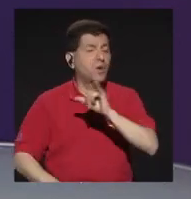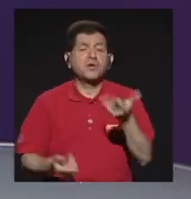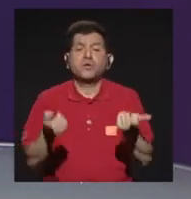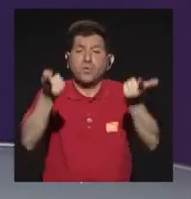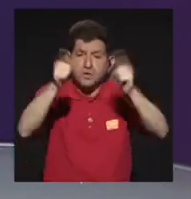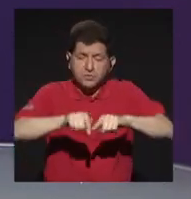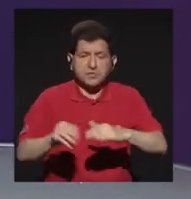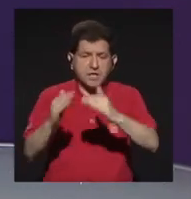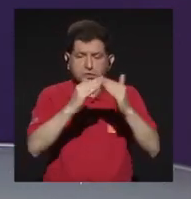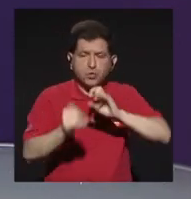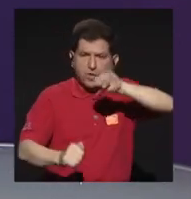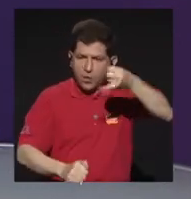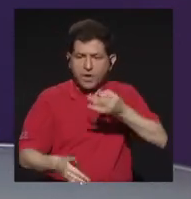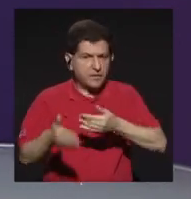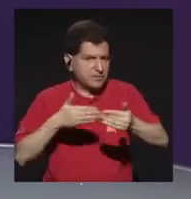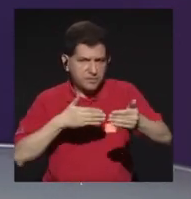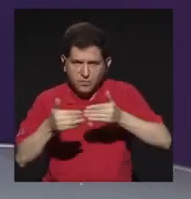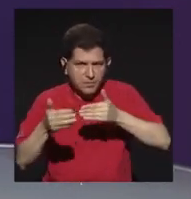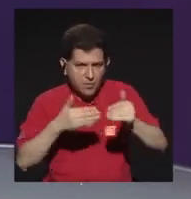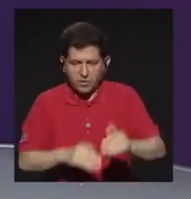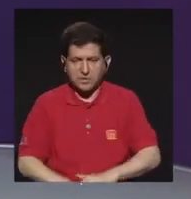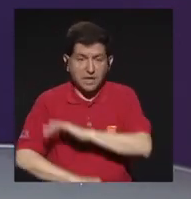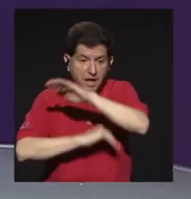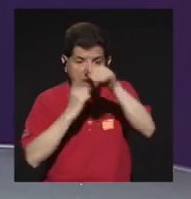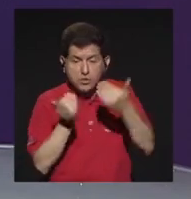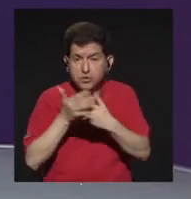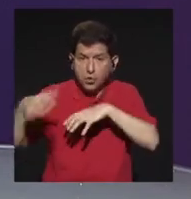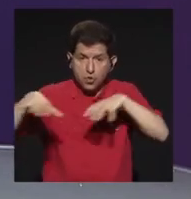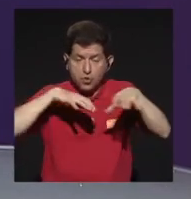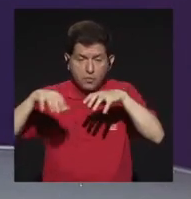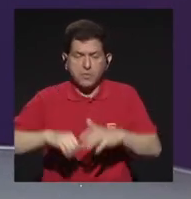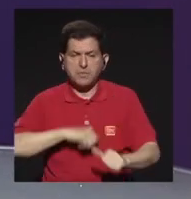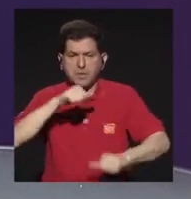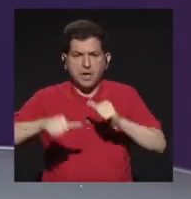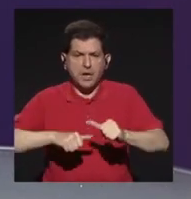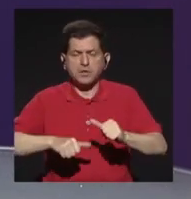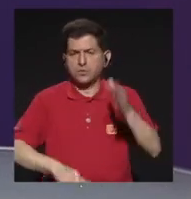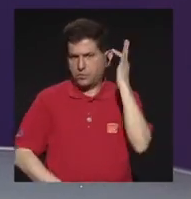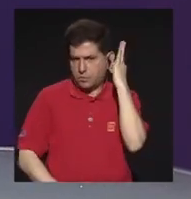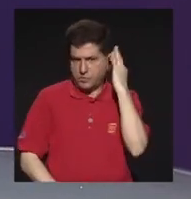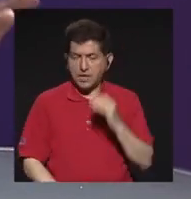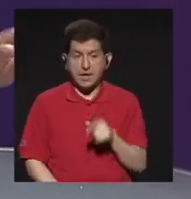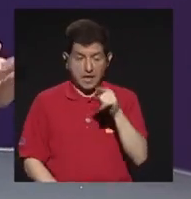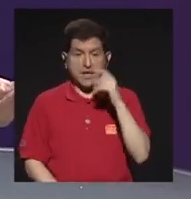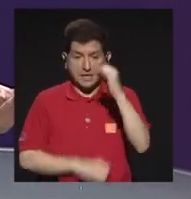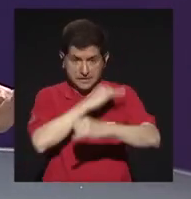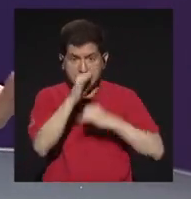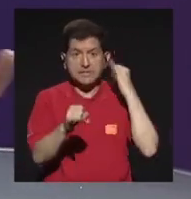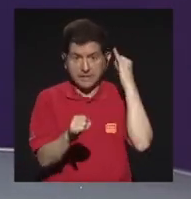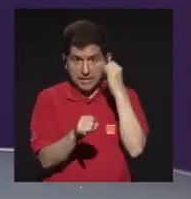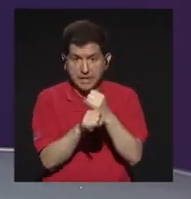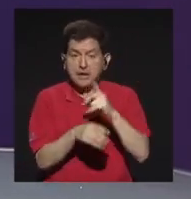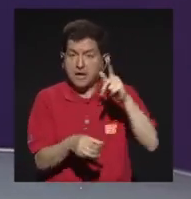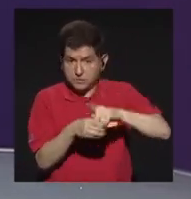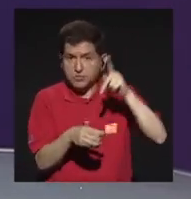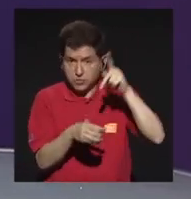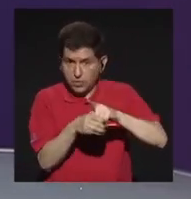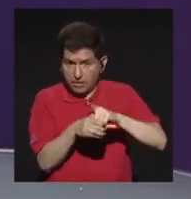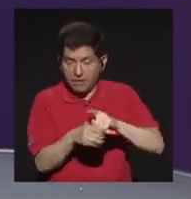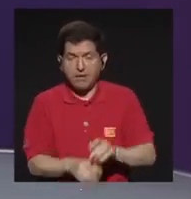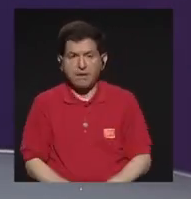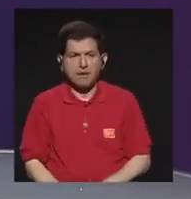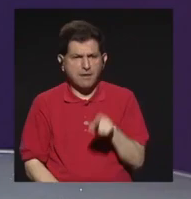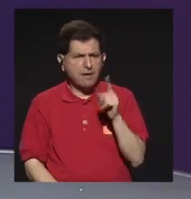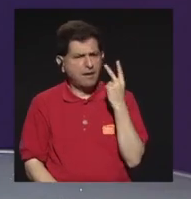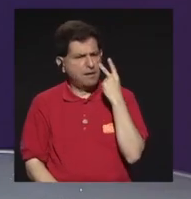en ciudad juárez a pesar de que todo el movimiento feminista porque fue un movimiento internacional feminista y ahí